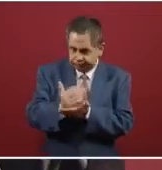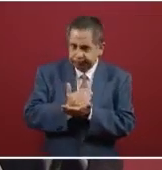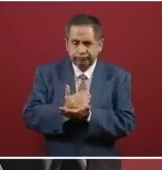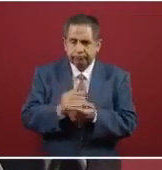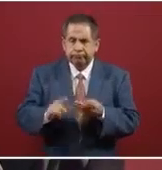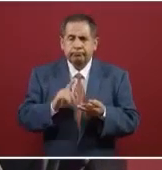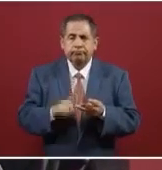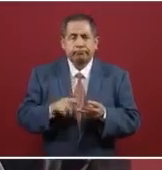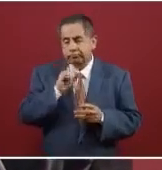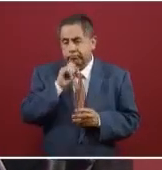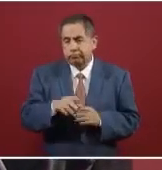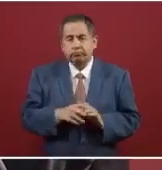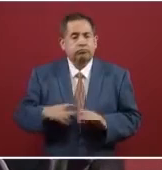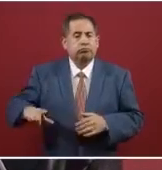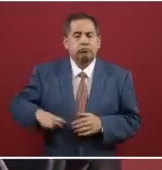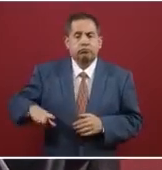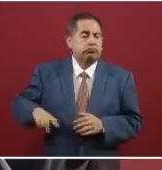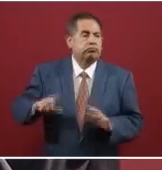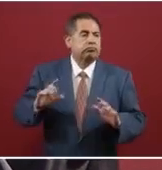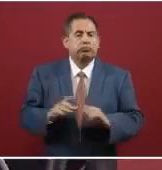va a ser un gobierno